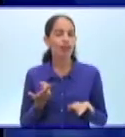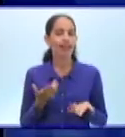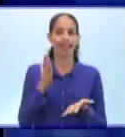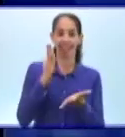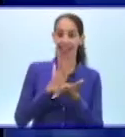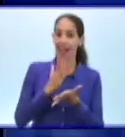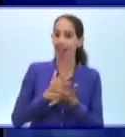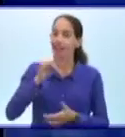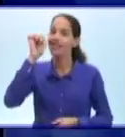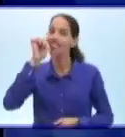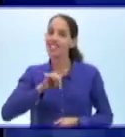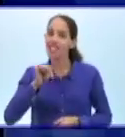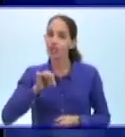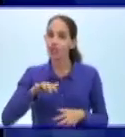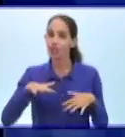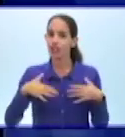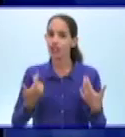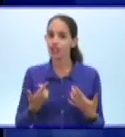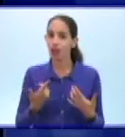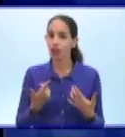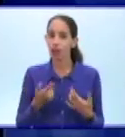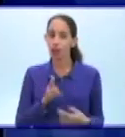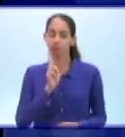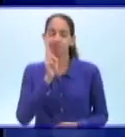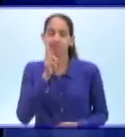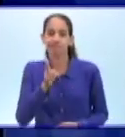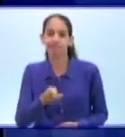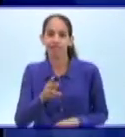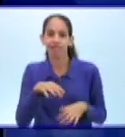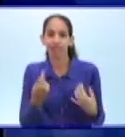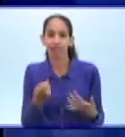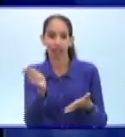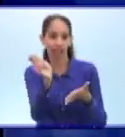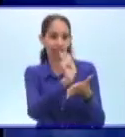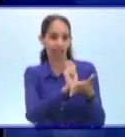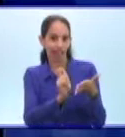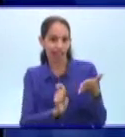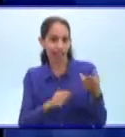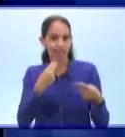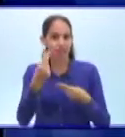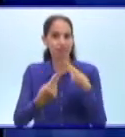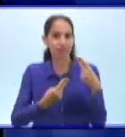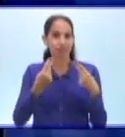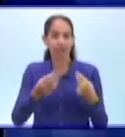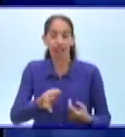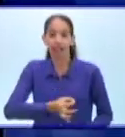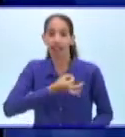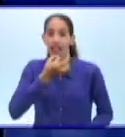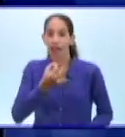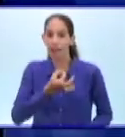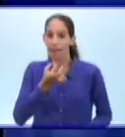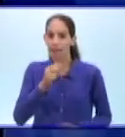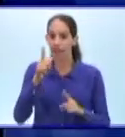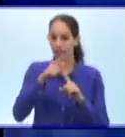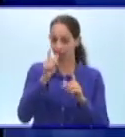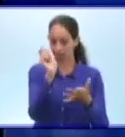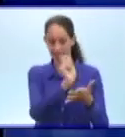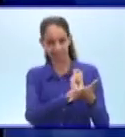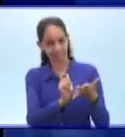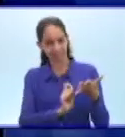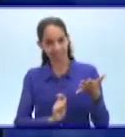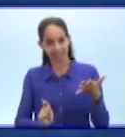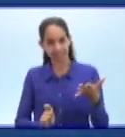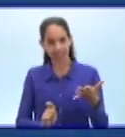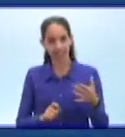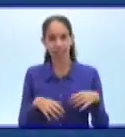hoy vamos a la orientación de la redacción de un texto. En esta